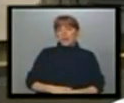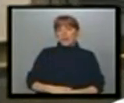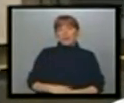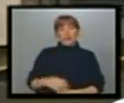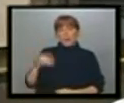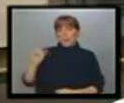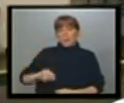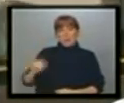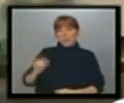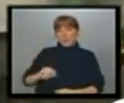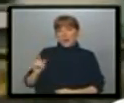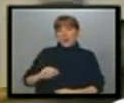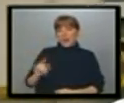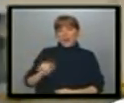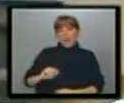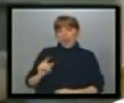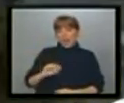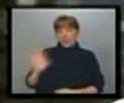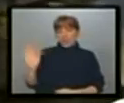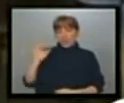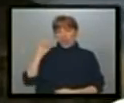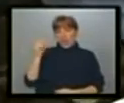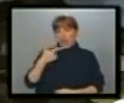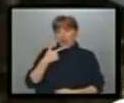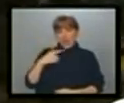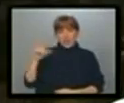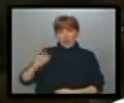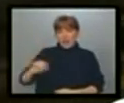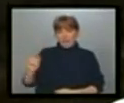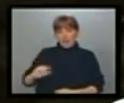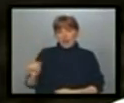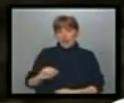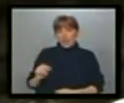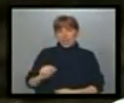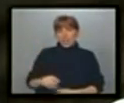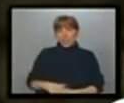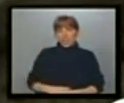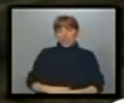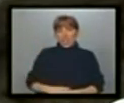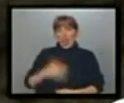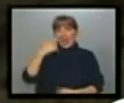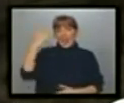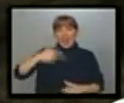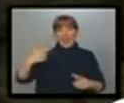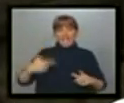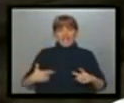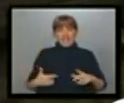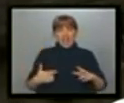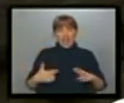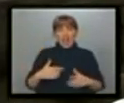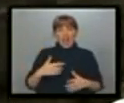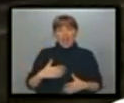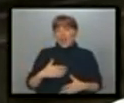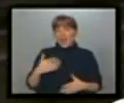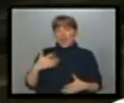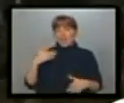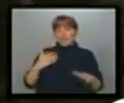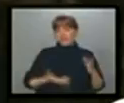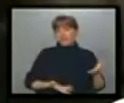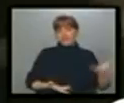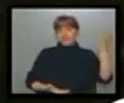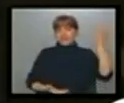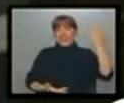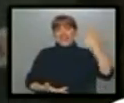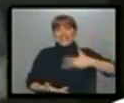sigue costando una tercera parte de lo que cuesta la nafta en realidad. Sí, aparte en este caso para gente que trabaja con el auto, en este caso o